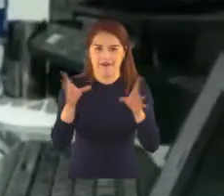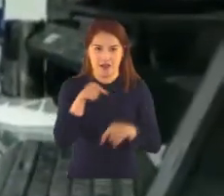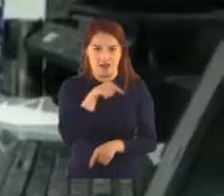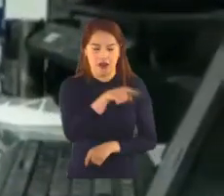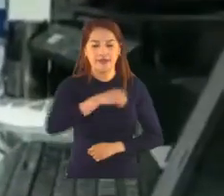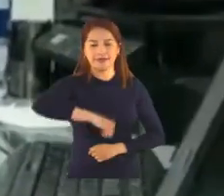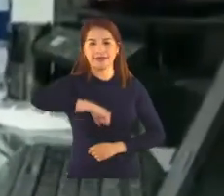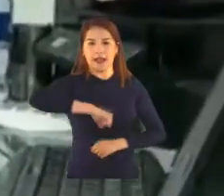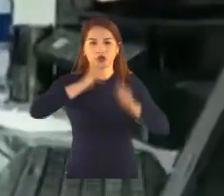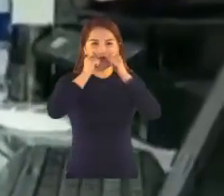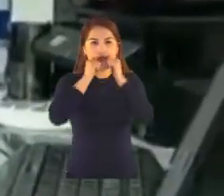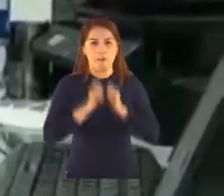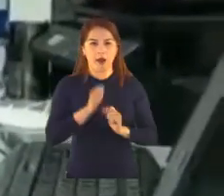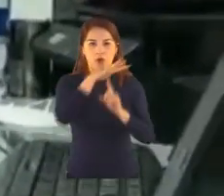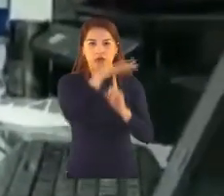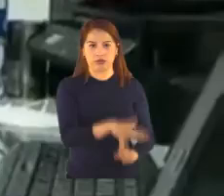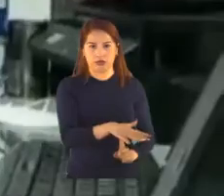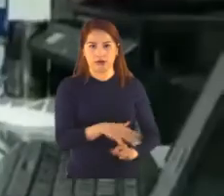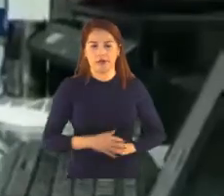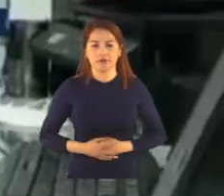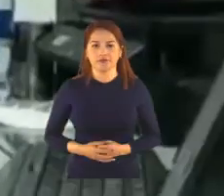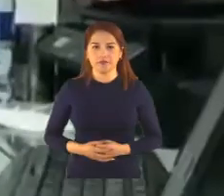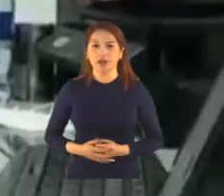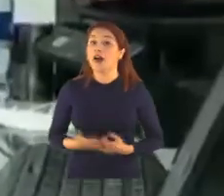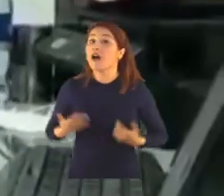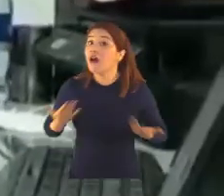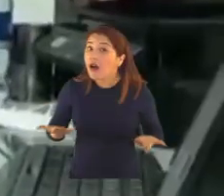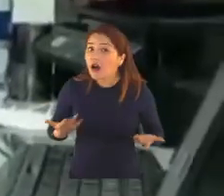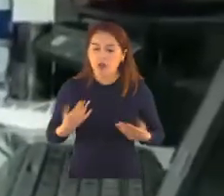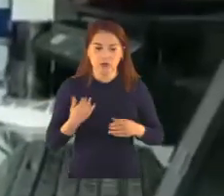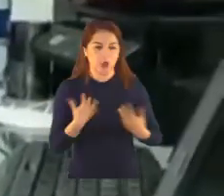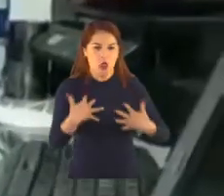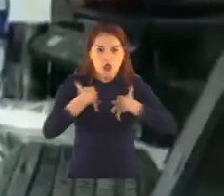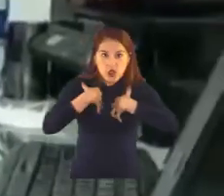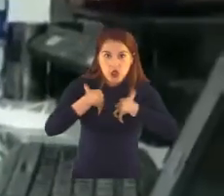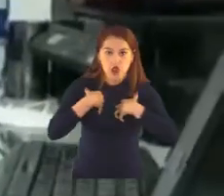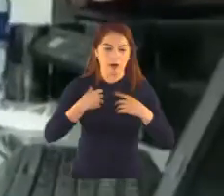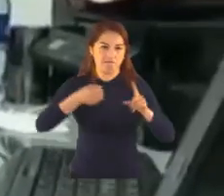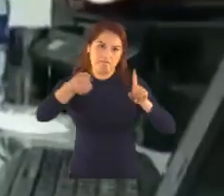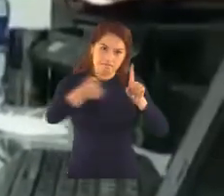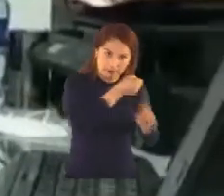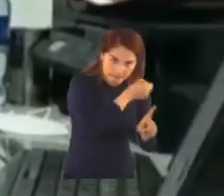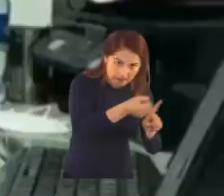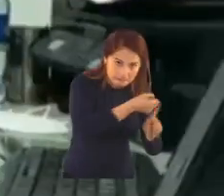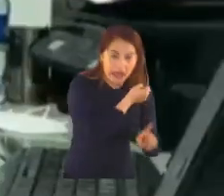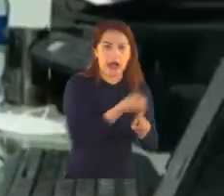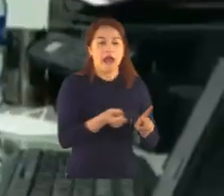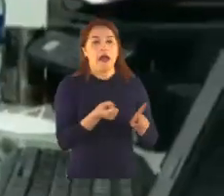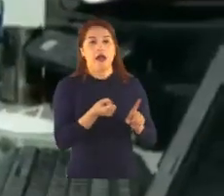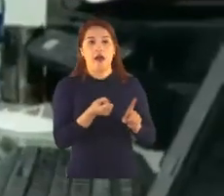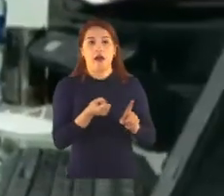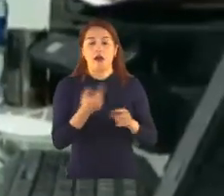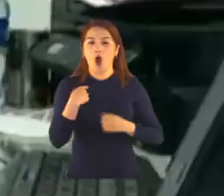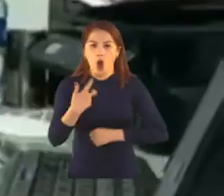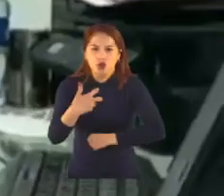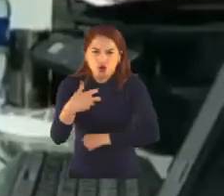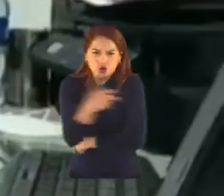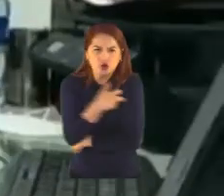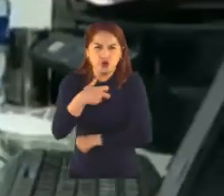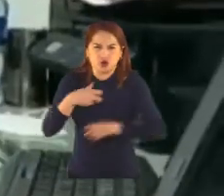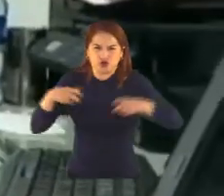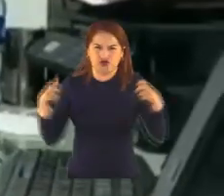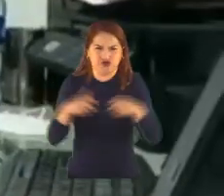los derechos humanos, entre ellos tortura, linchamiento con objetos